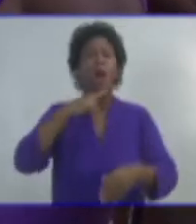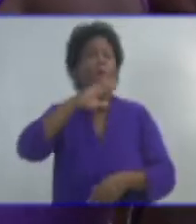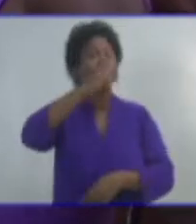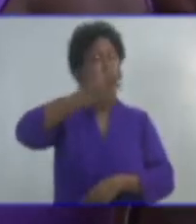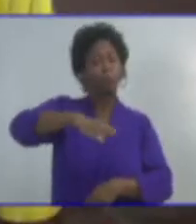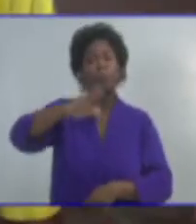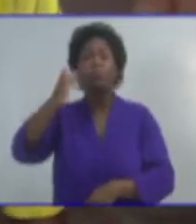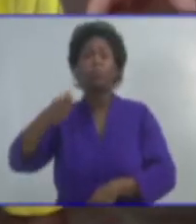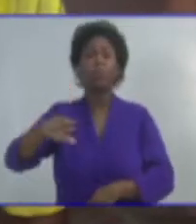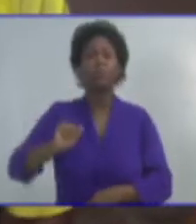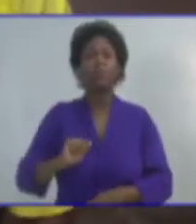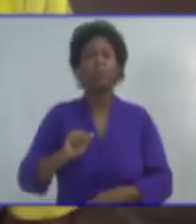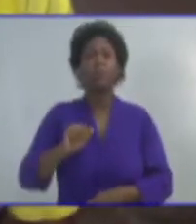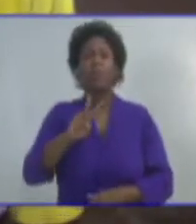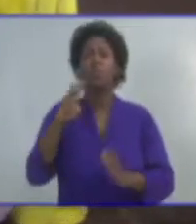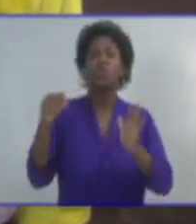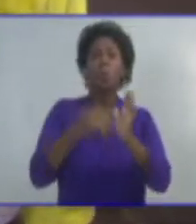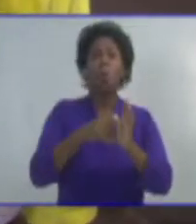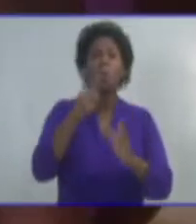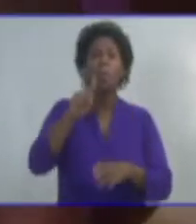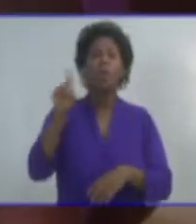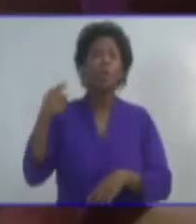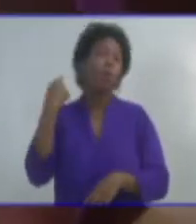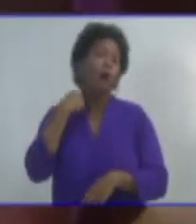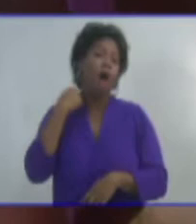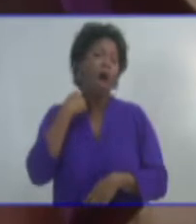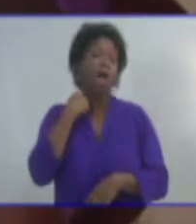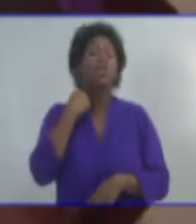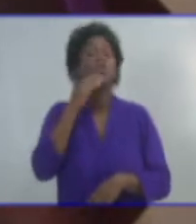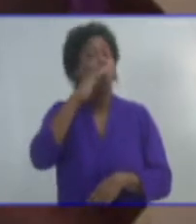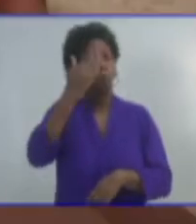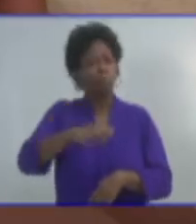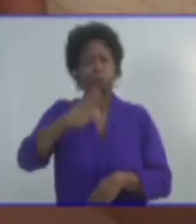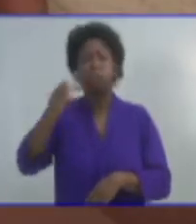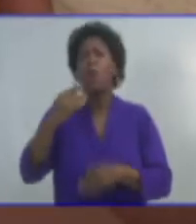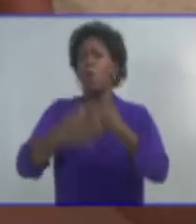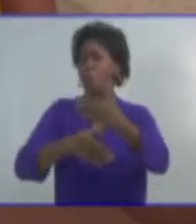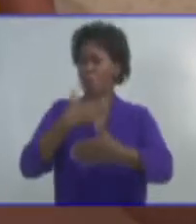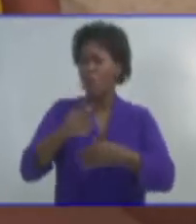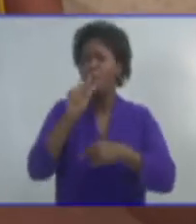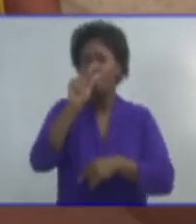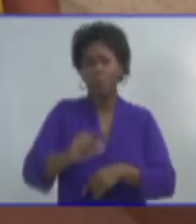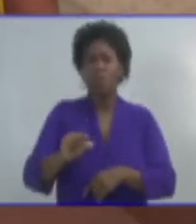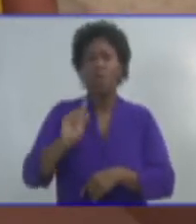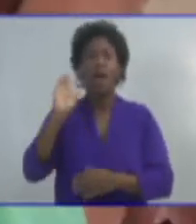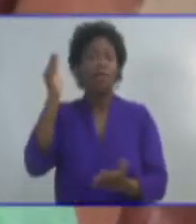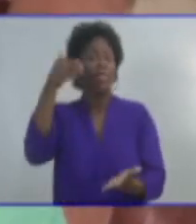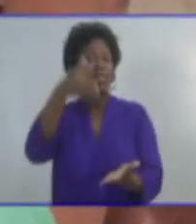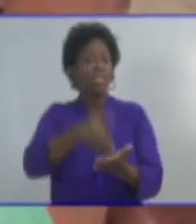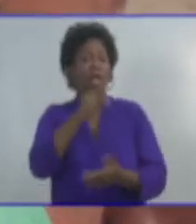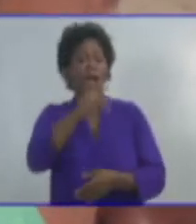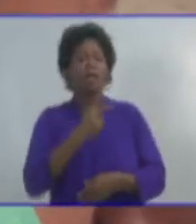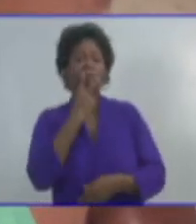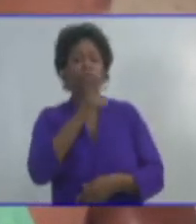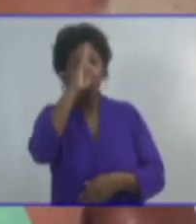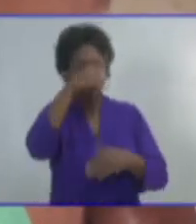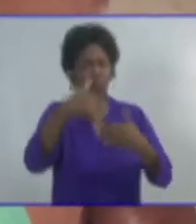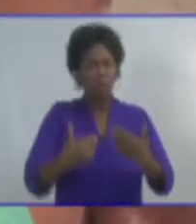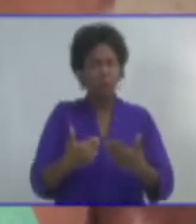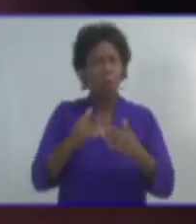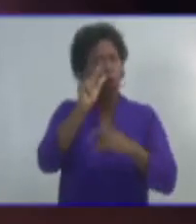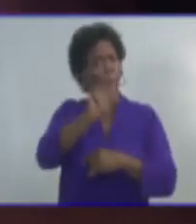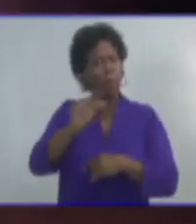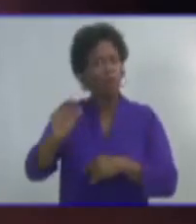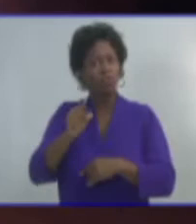se registran 76 desembarcos con 4.032 migrantes. A su arribo se garantiza la atención sanitaria, alimentación y